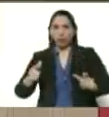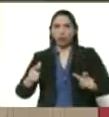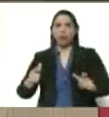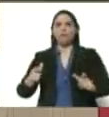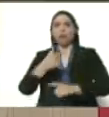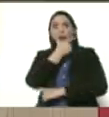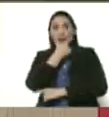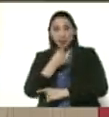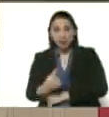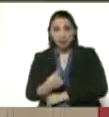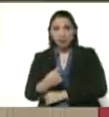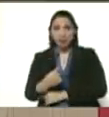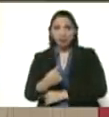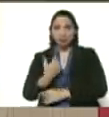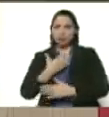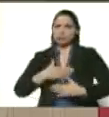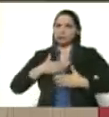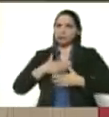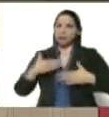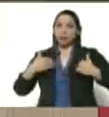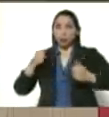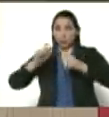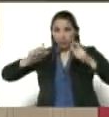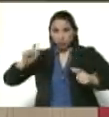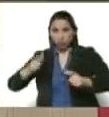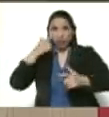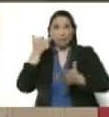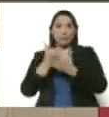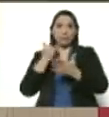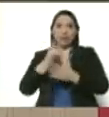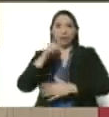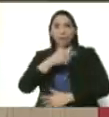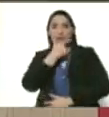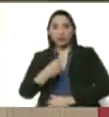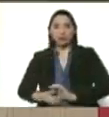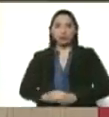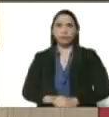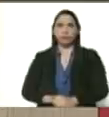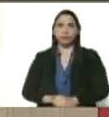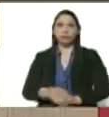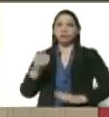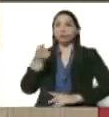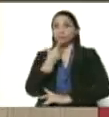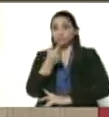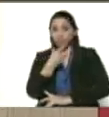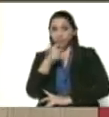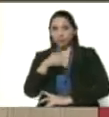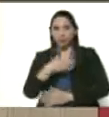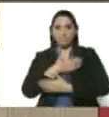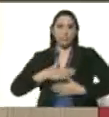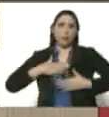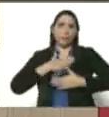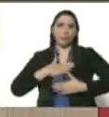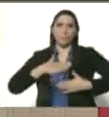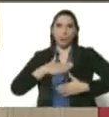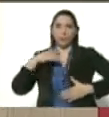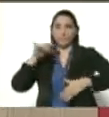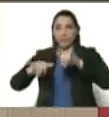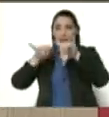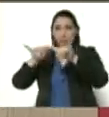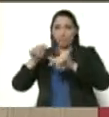facilita la condición de salud de estos pacientes y facilita también el tratamiento y recuperación de los